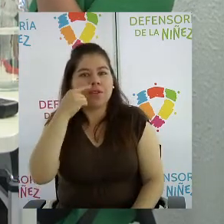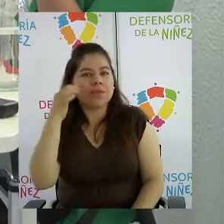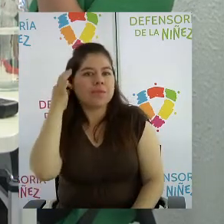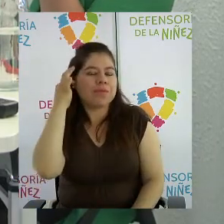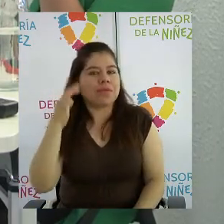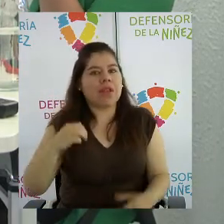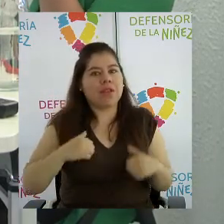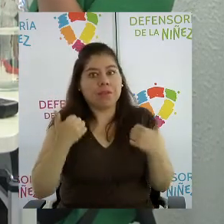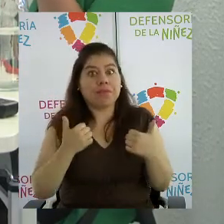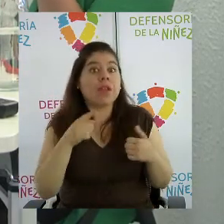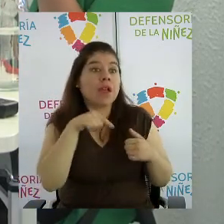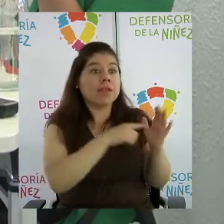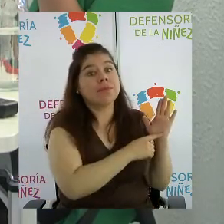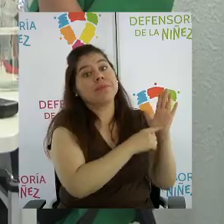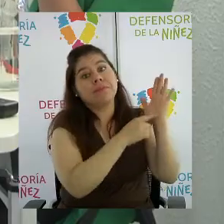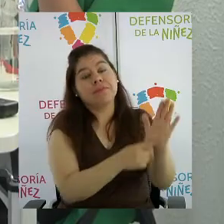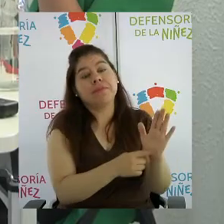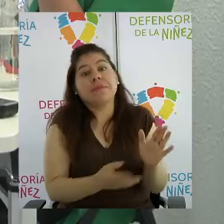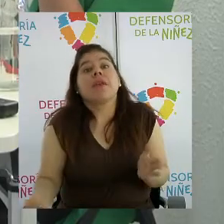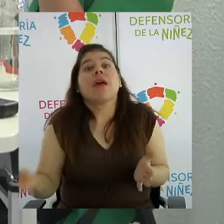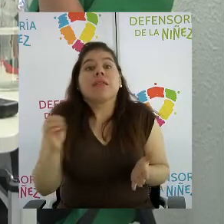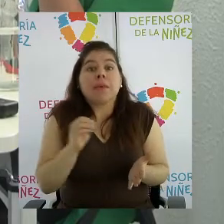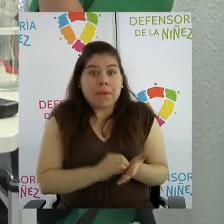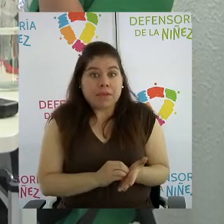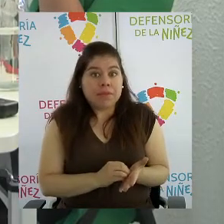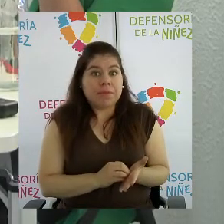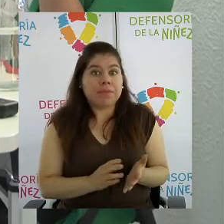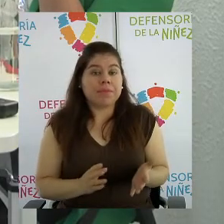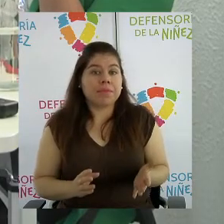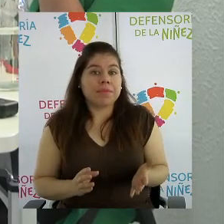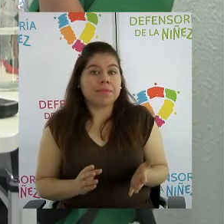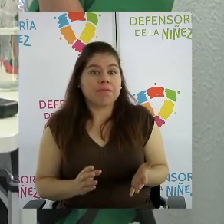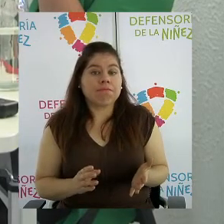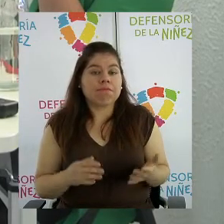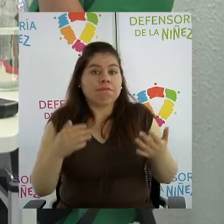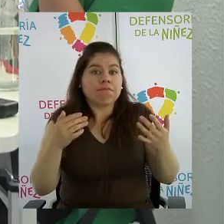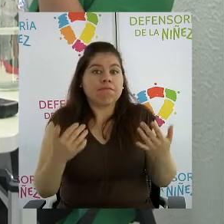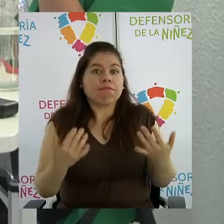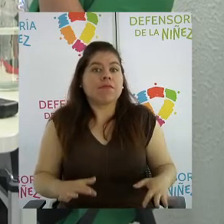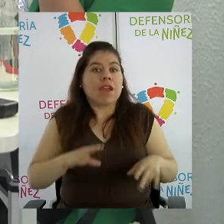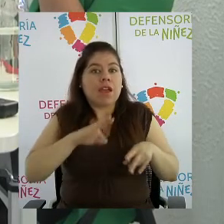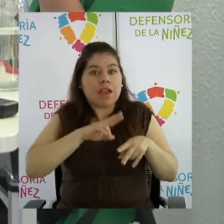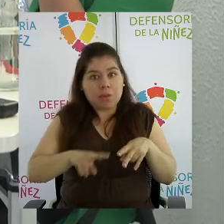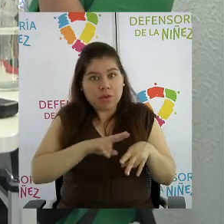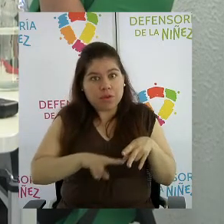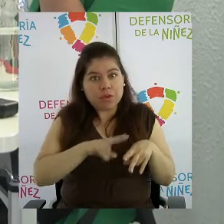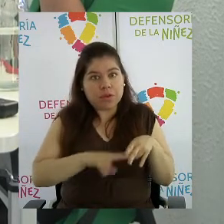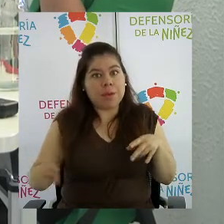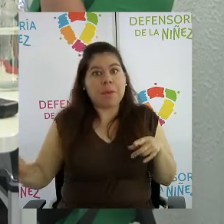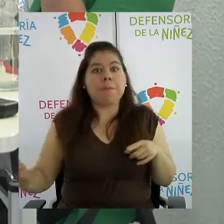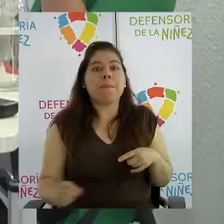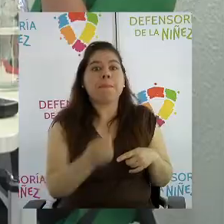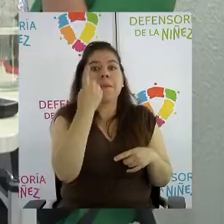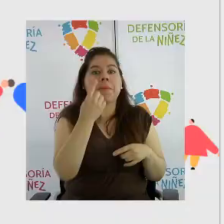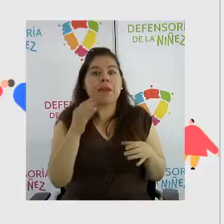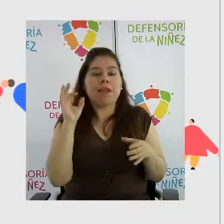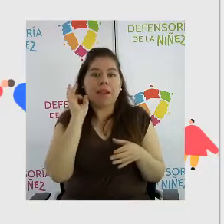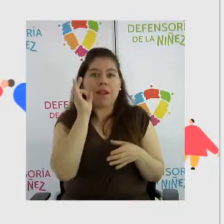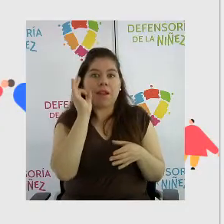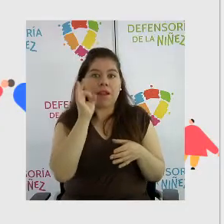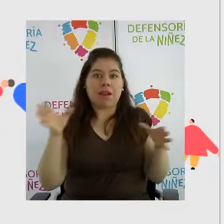presentar para adicionalmente comentarles que hemos realizado el primer cabildo también